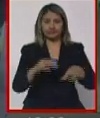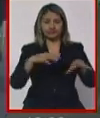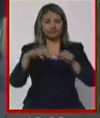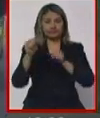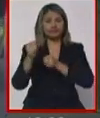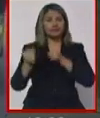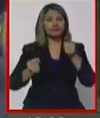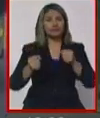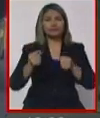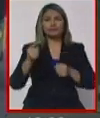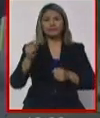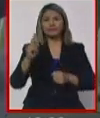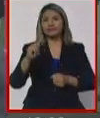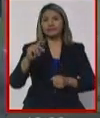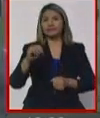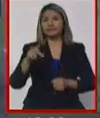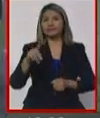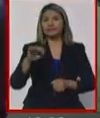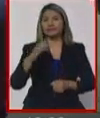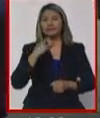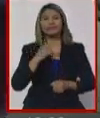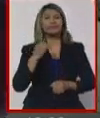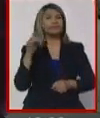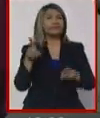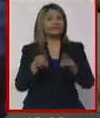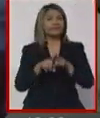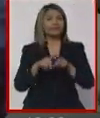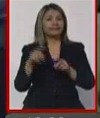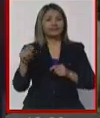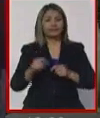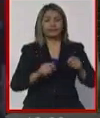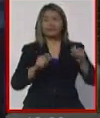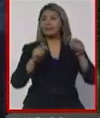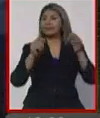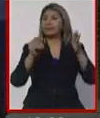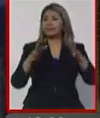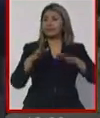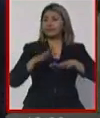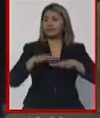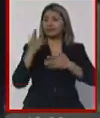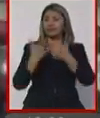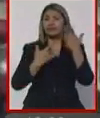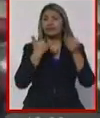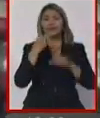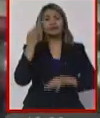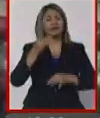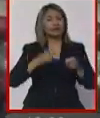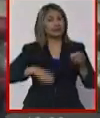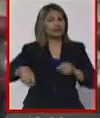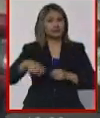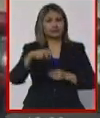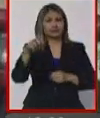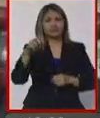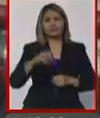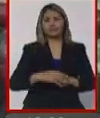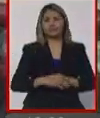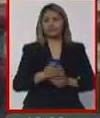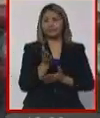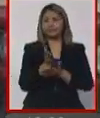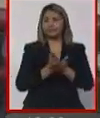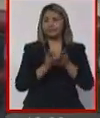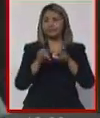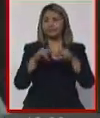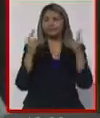salida de motorizados al trópico había incertidumbre en los mismos transportistas sobre qué ocurriría para viajar hacia esta parte